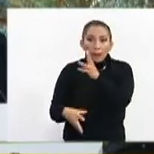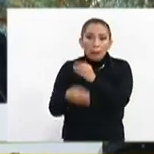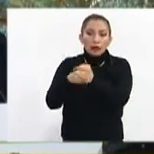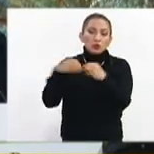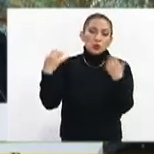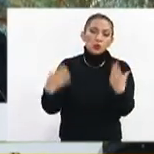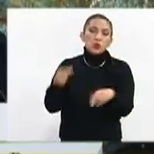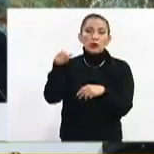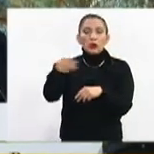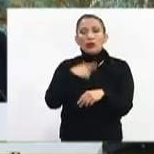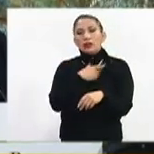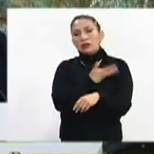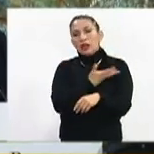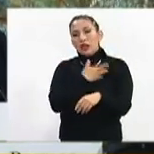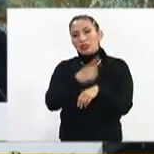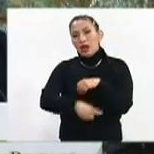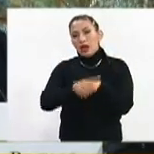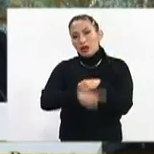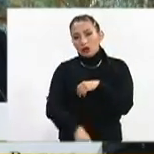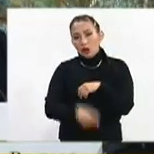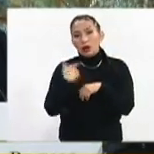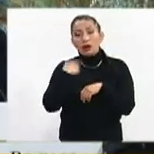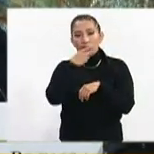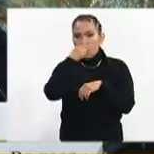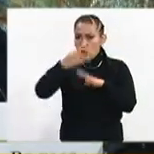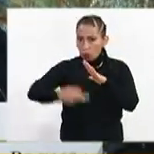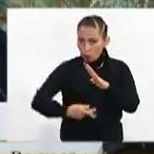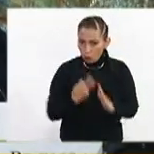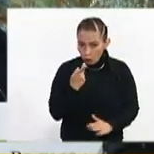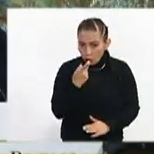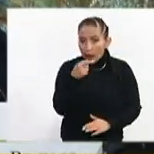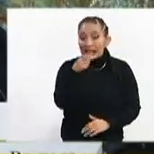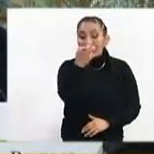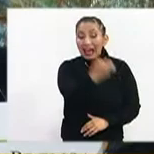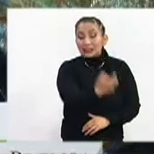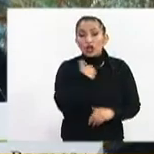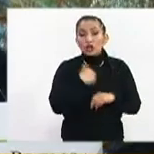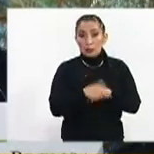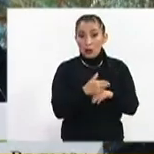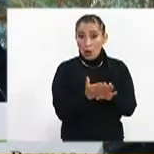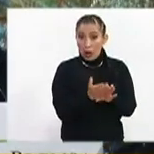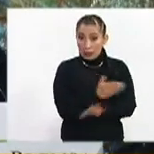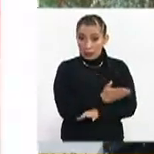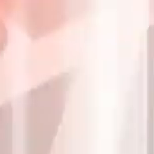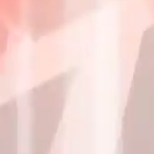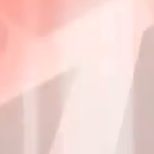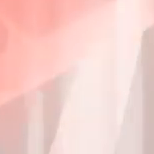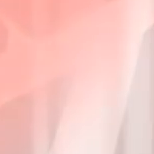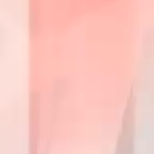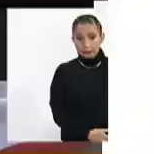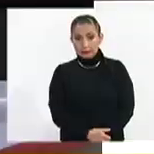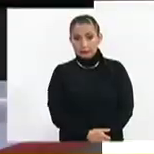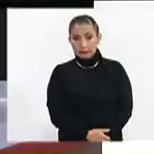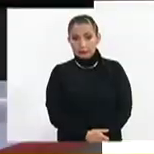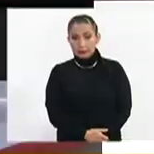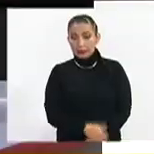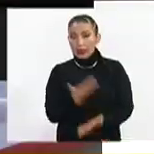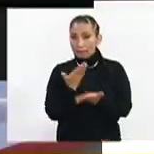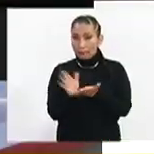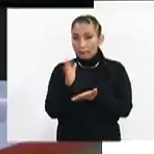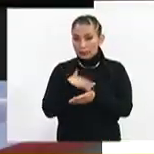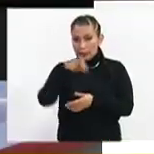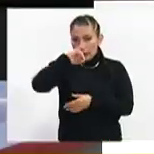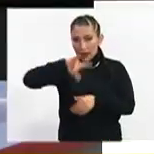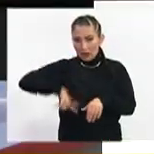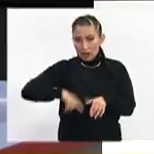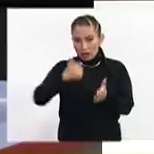reporte que tienen algún tipo de daños. Y reitero, estos son datos preliminares. Por su parte, el